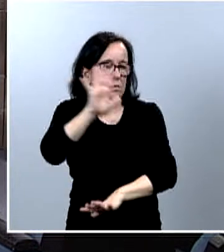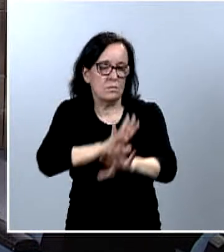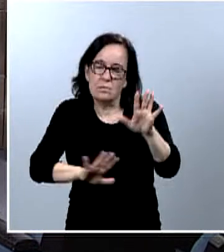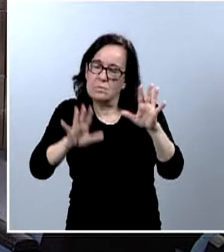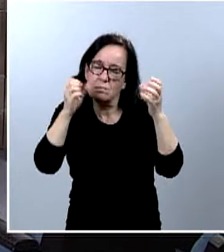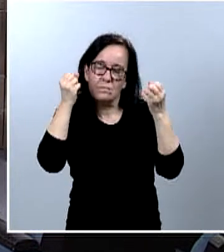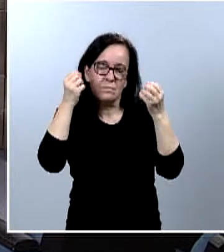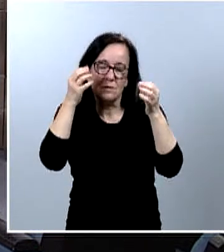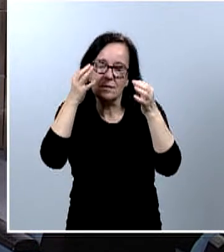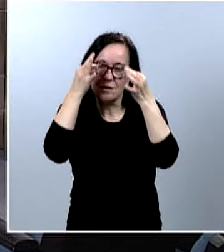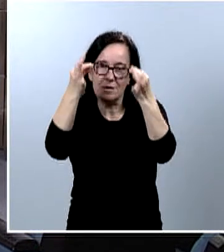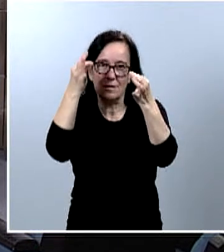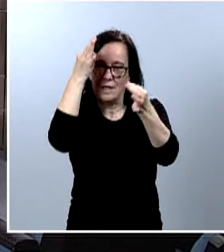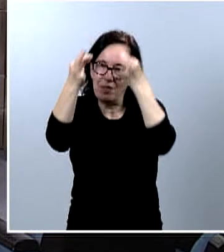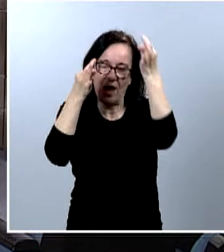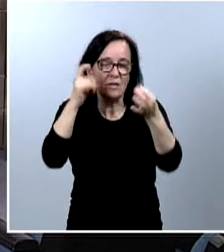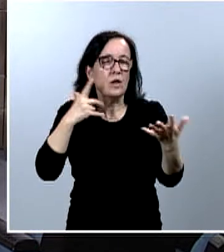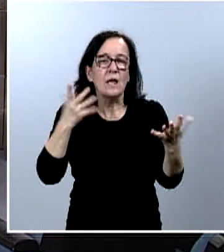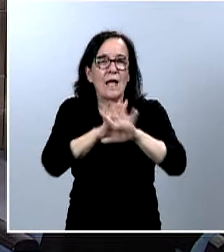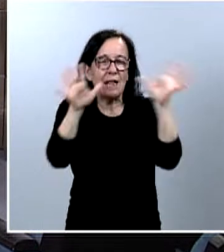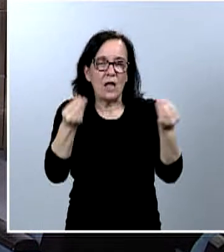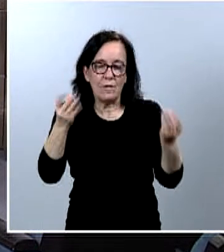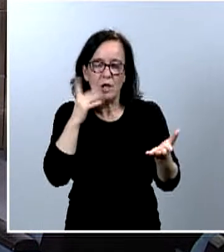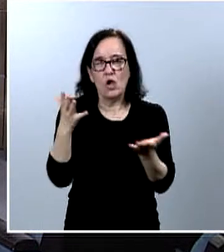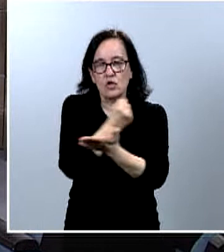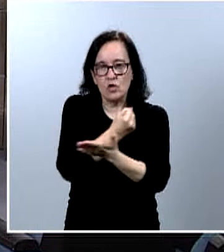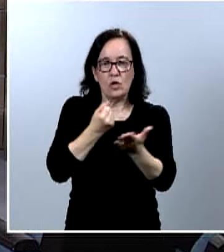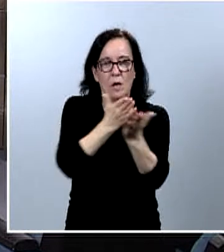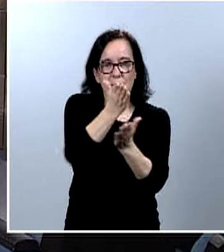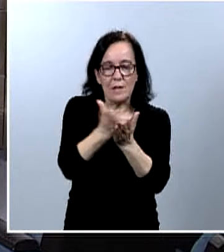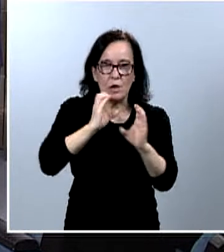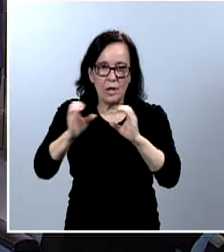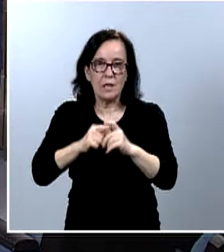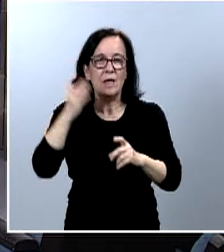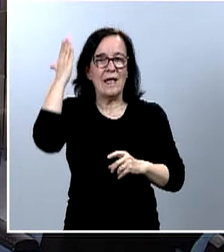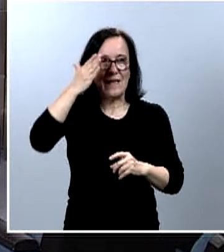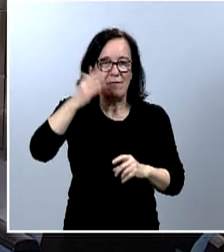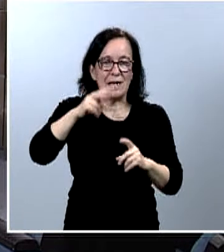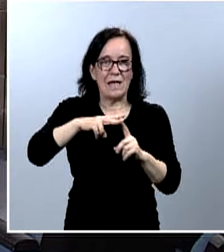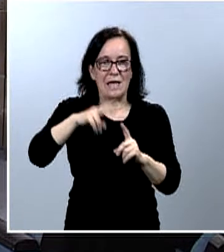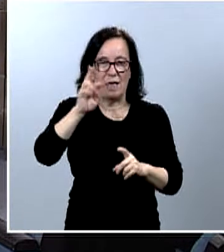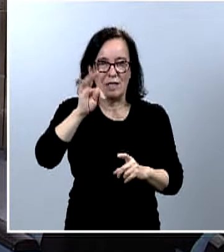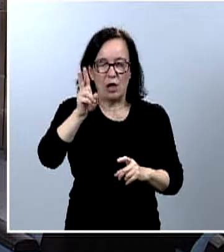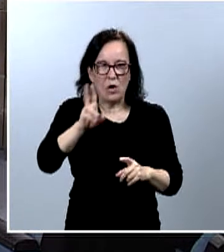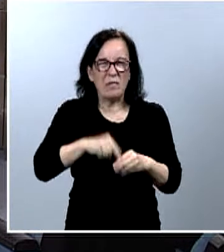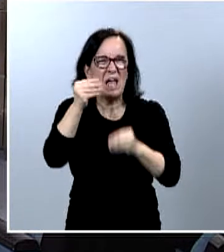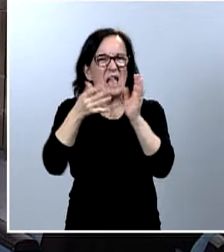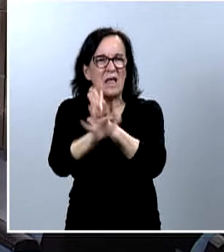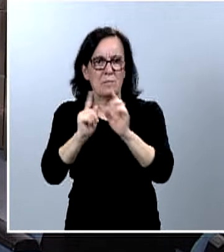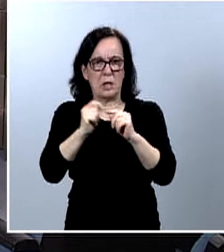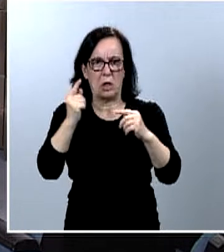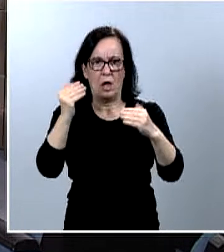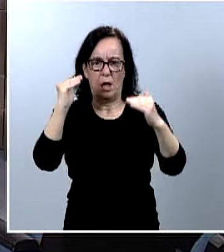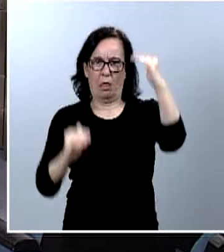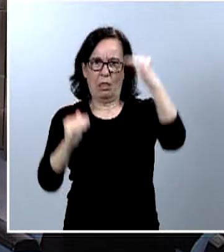Lo formulan de distinta manera medios de todo tipo, pues, por ejemplo, Navarra TV. ¿Qué explicación hay para el desfase tanto en el número de